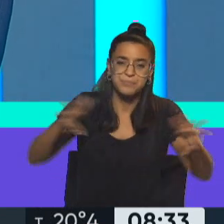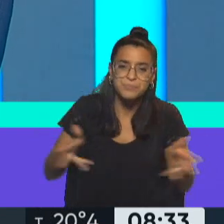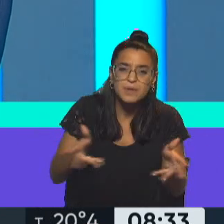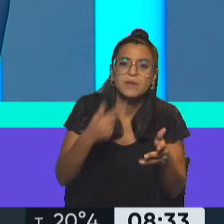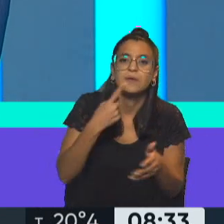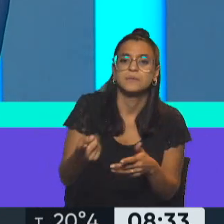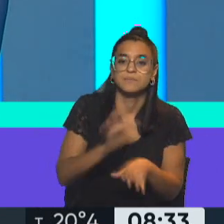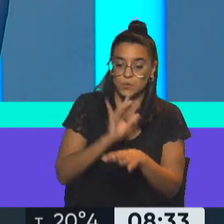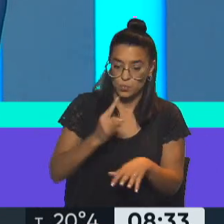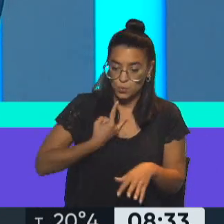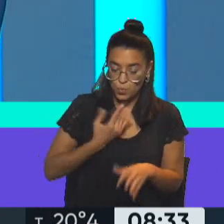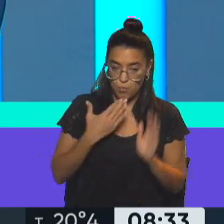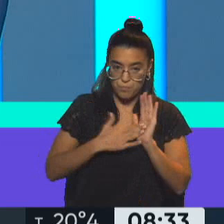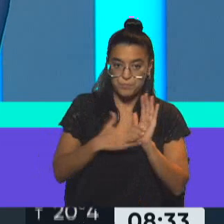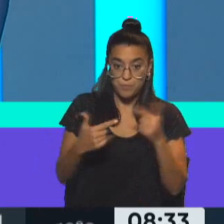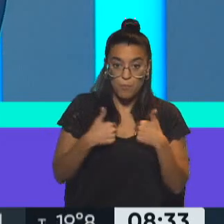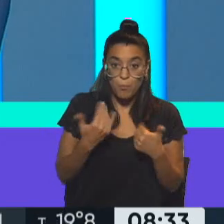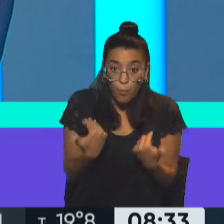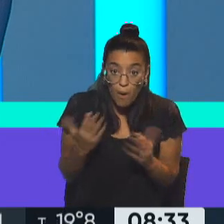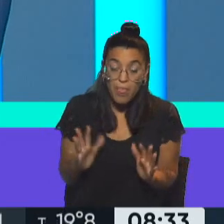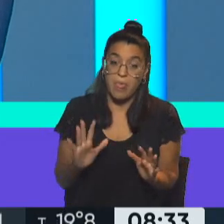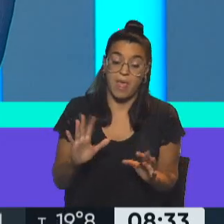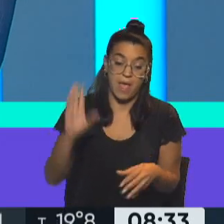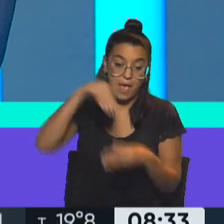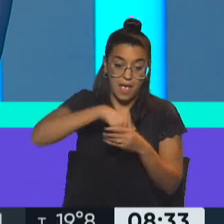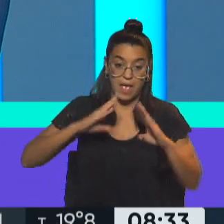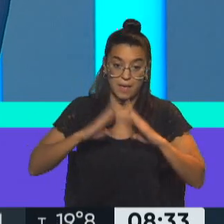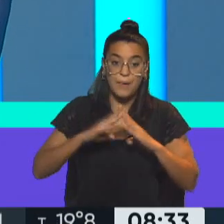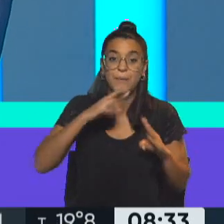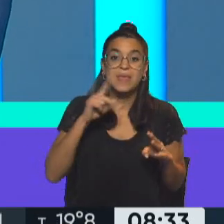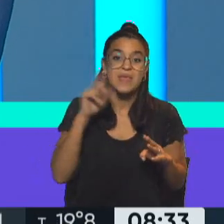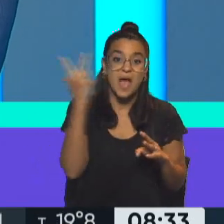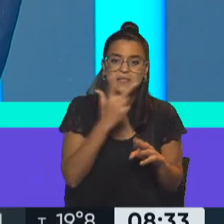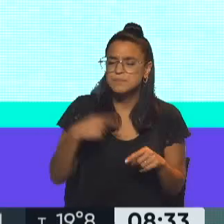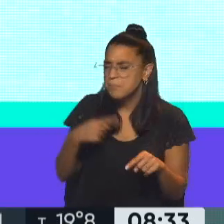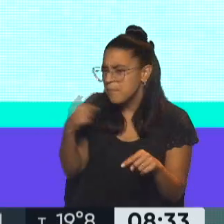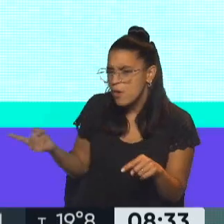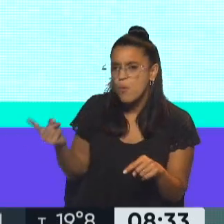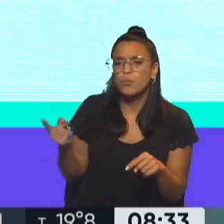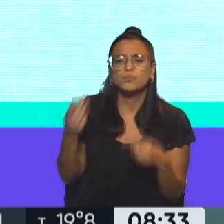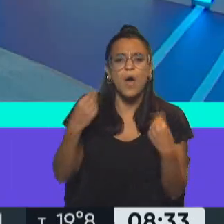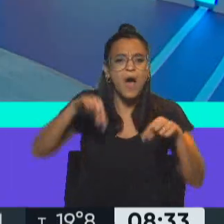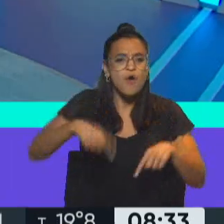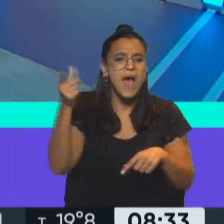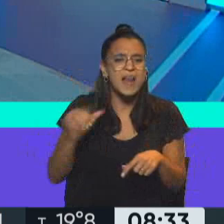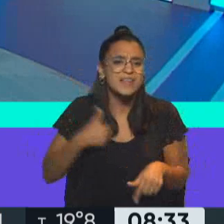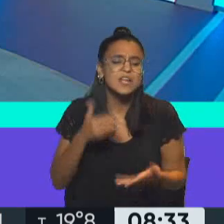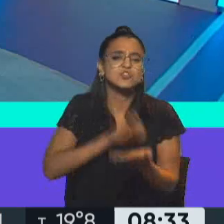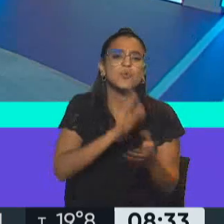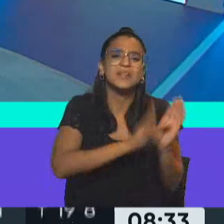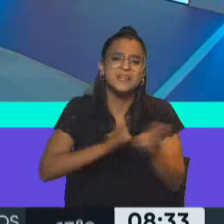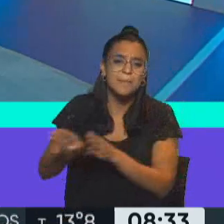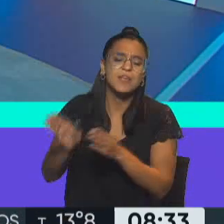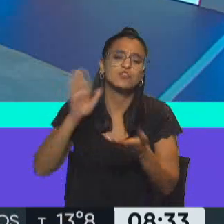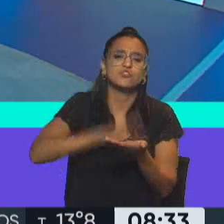la autopista que no pueda hacerse en su casa la prueba de vih leandro como está en la argentina en este momento respecto a los tratamientos